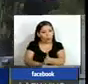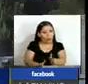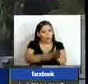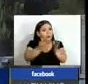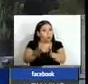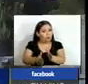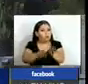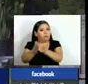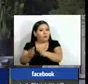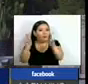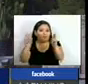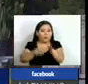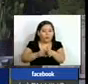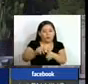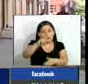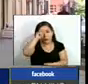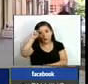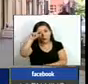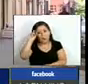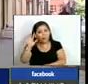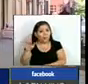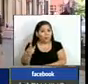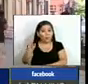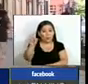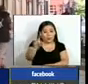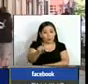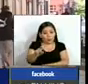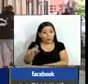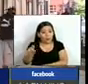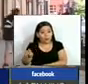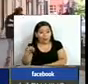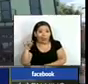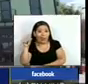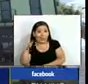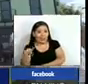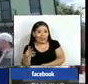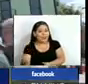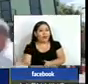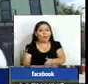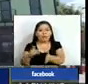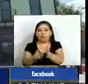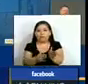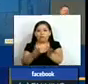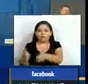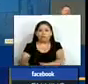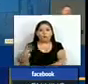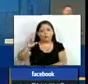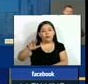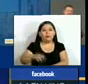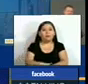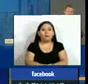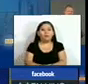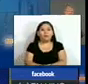reapertura, factor que se pone sobre la mesa a menos de una semana de que la Gran Manzana entre en la tercera fase.